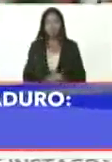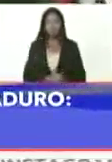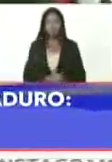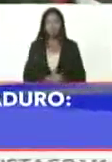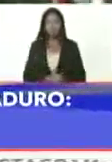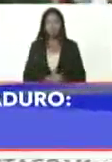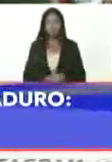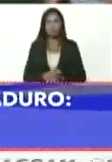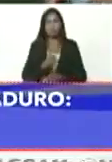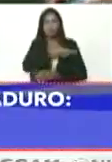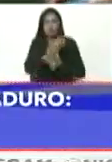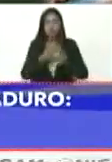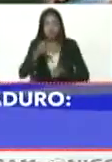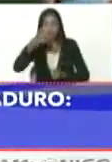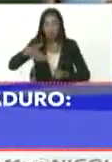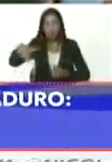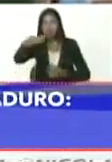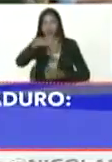Poder popular.